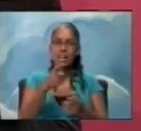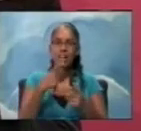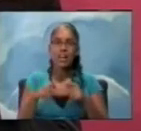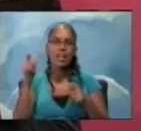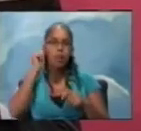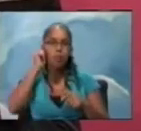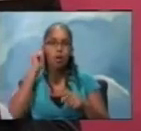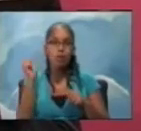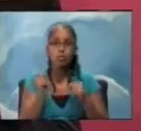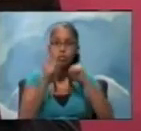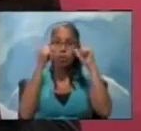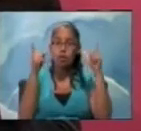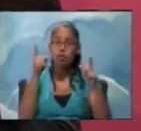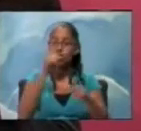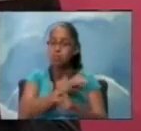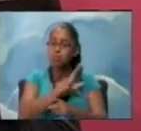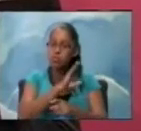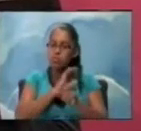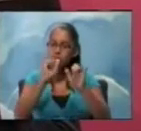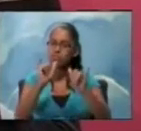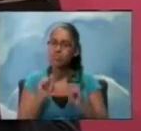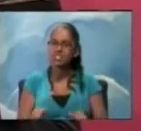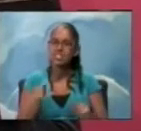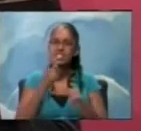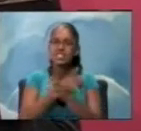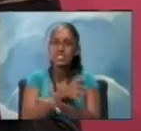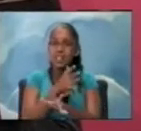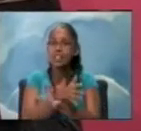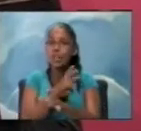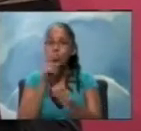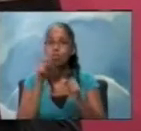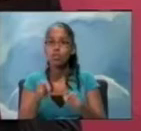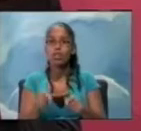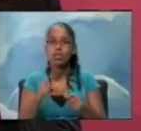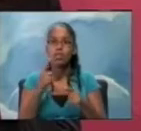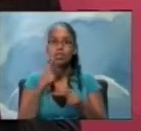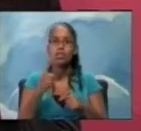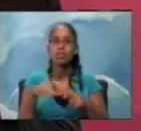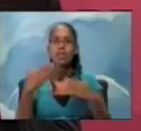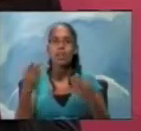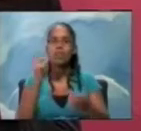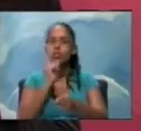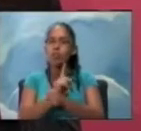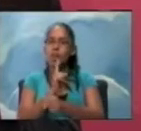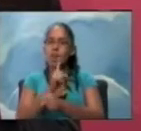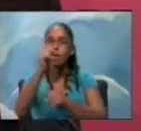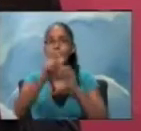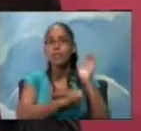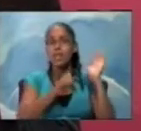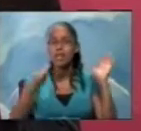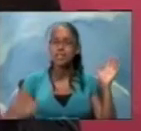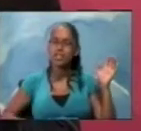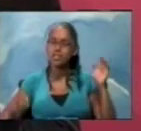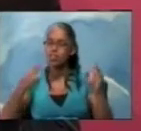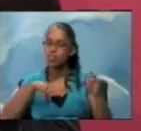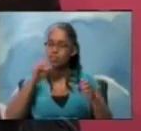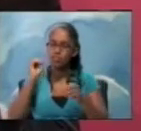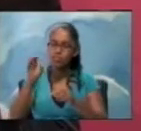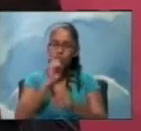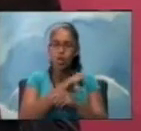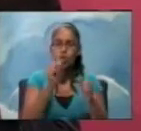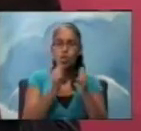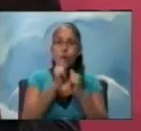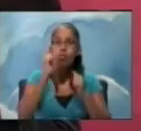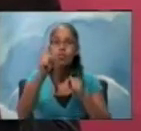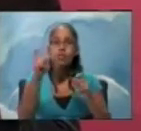mujer sorprendida en el acto de adulterio, y dice que solamente el Señor los ahuyentó a ellos con una